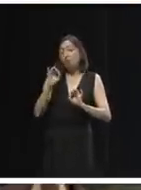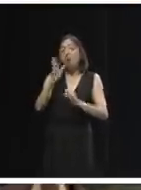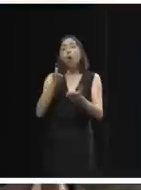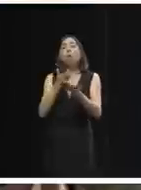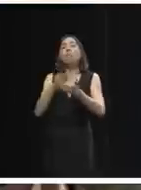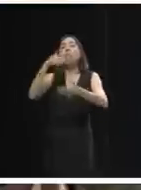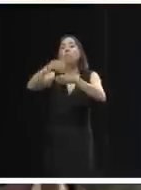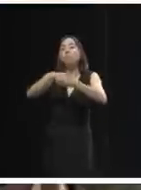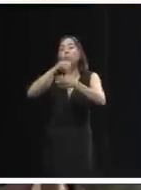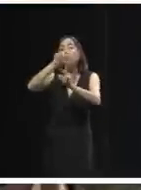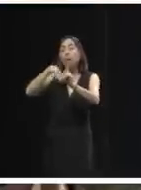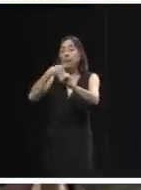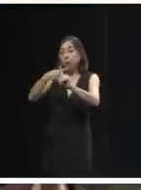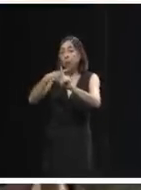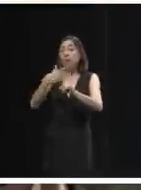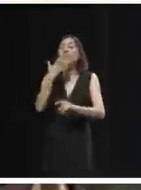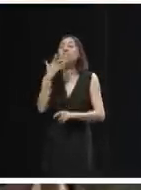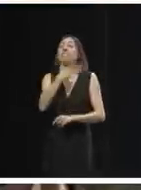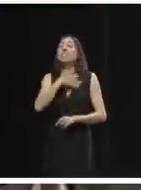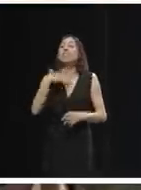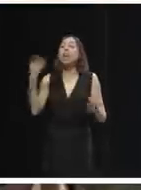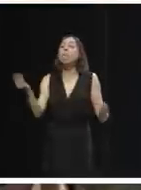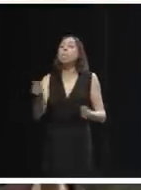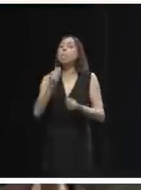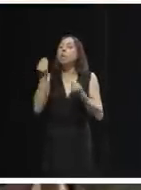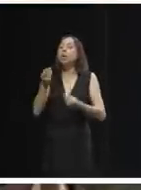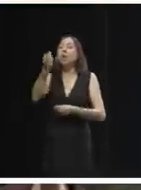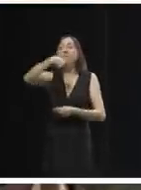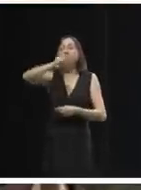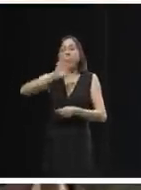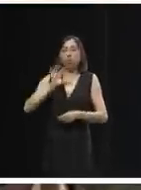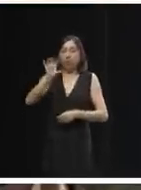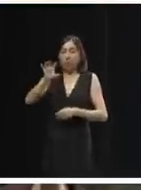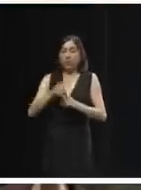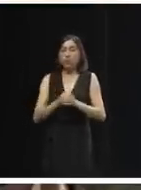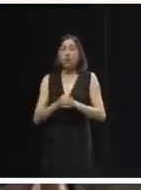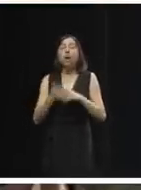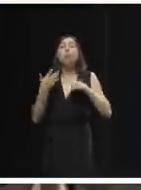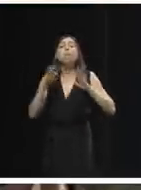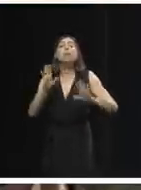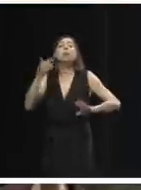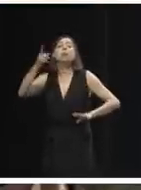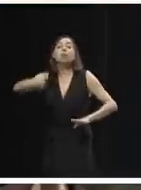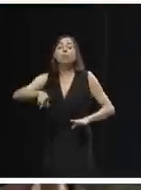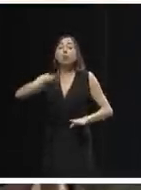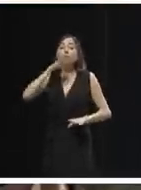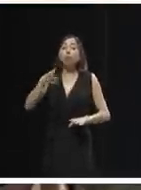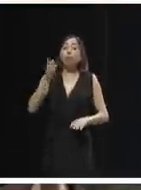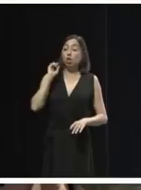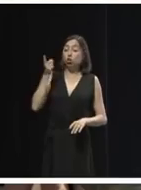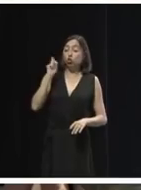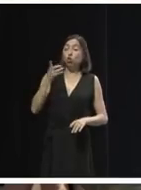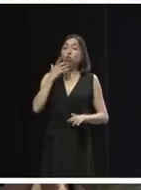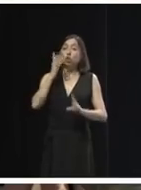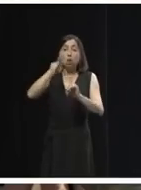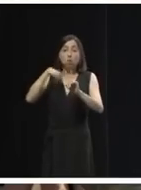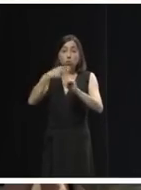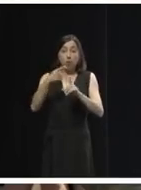Sumar, si queréis mejorar vuestro país. Pero también porque solo si tenemos un Sumar